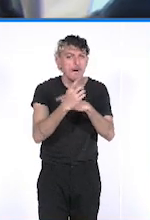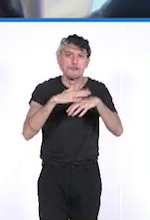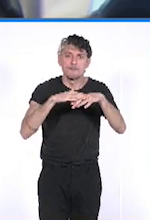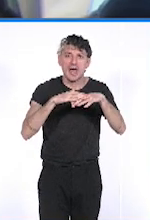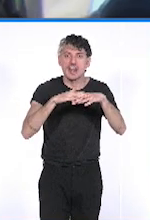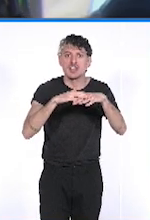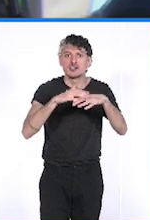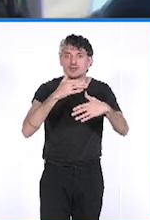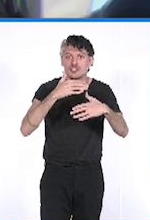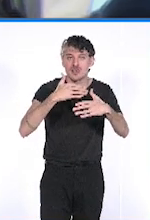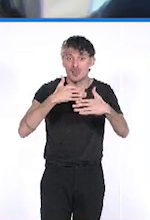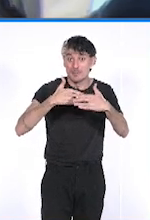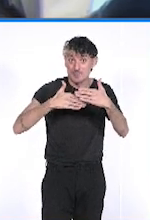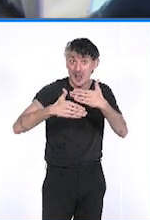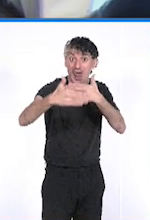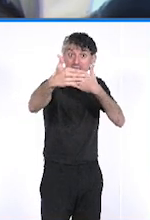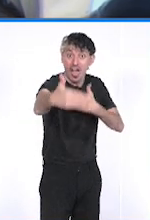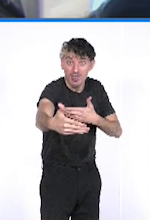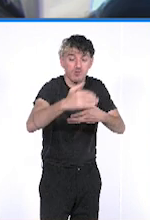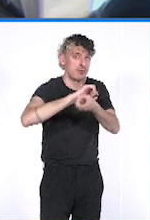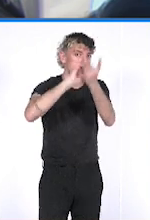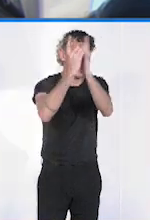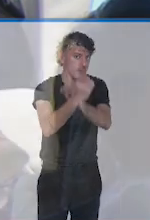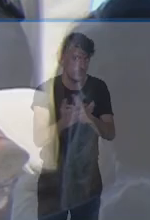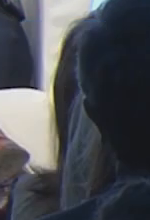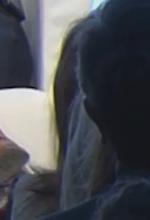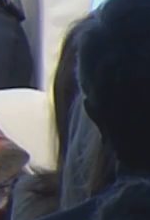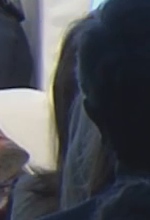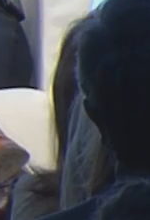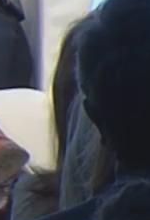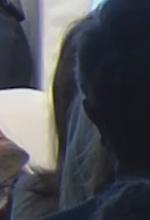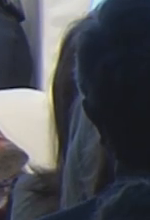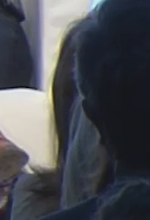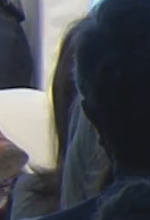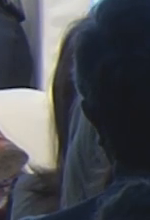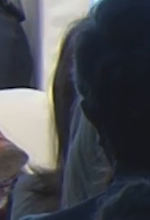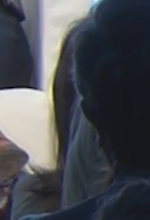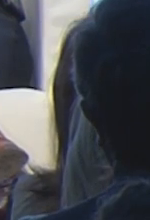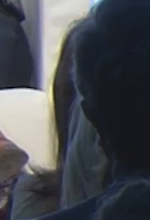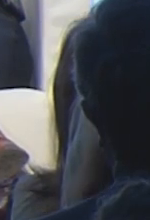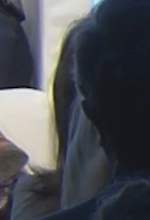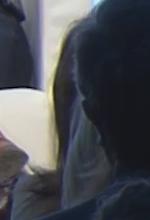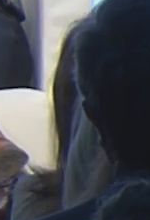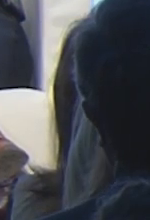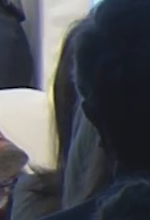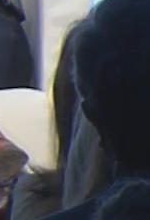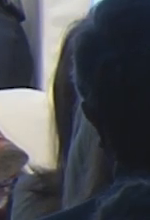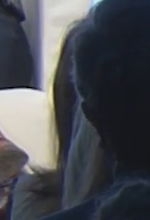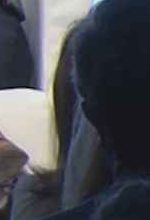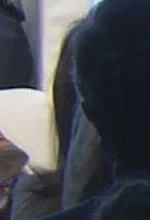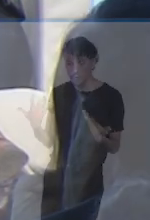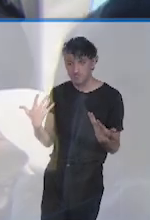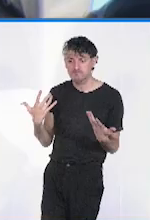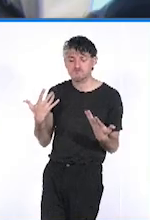a largo plazo no Entonces ese sería el mensaje muy bien Muchísimas gracias Carlos Bueno yo lo primero que diría